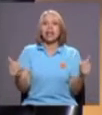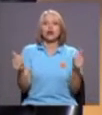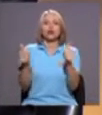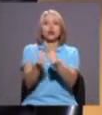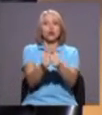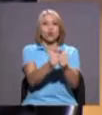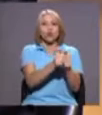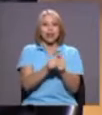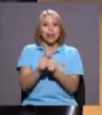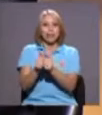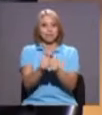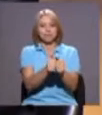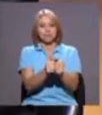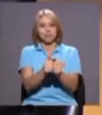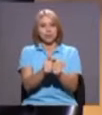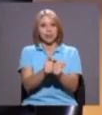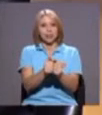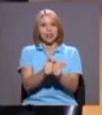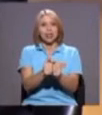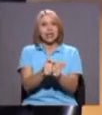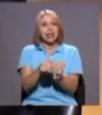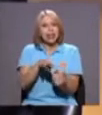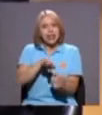un poquito al lado,